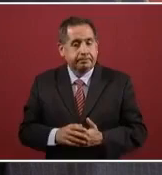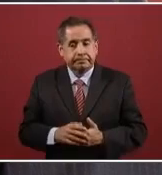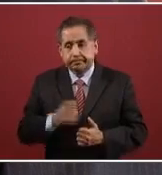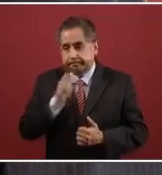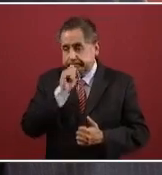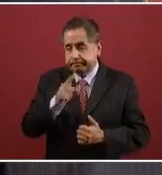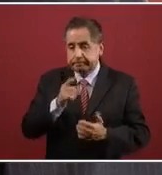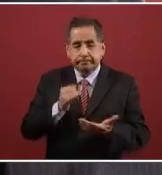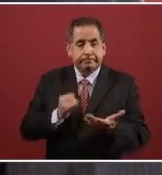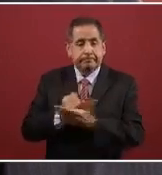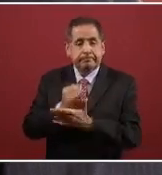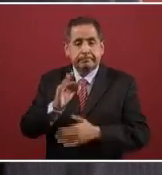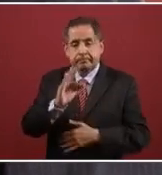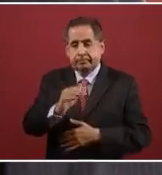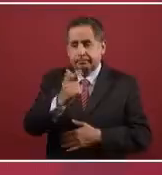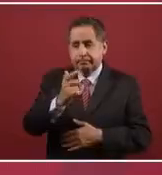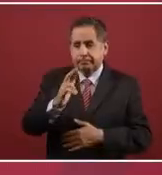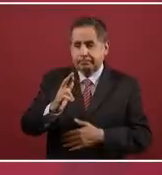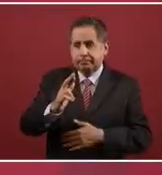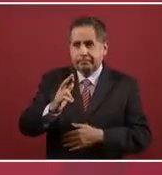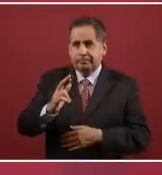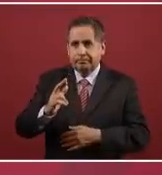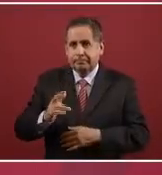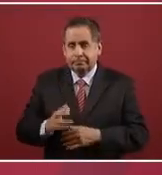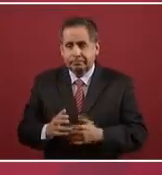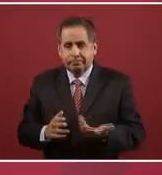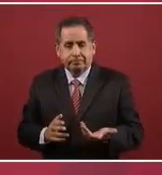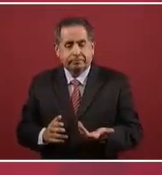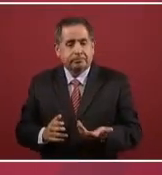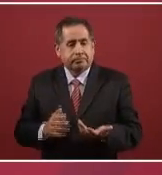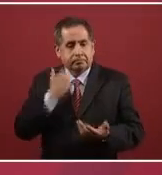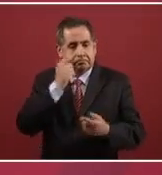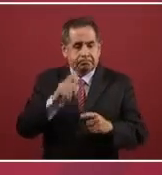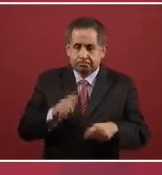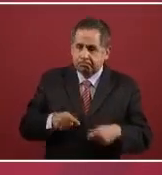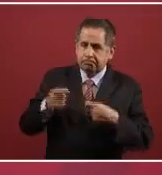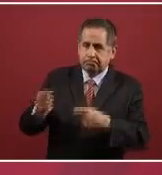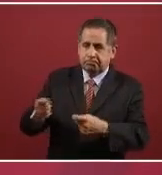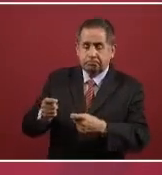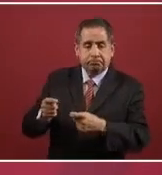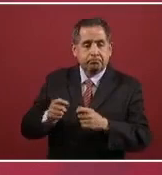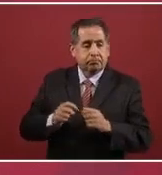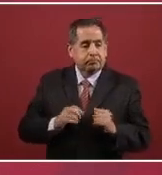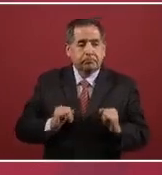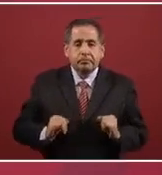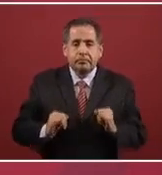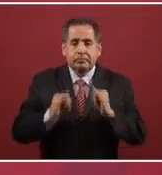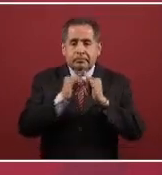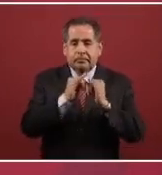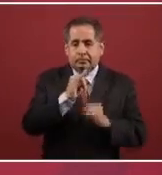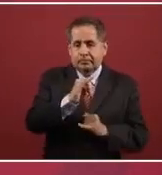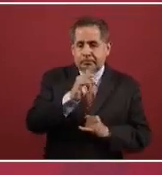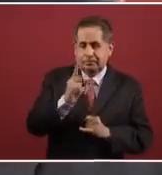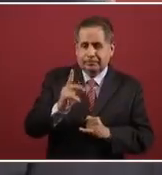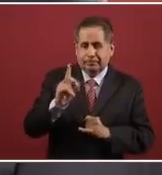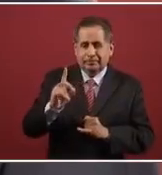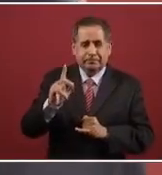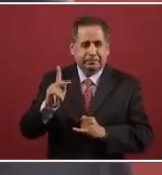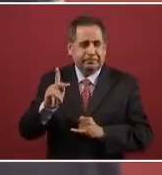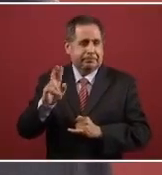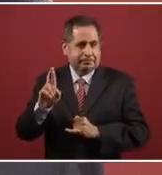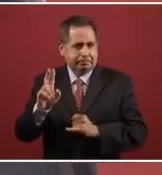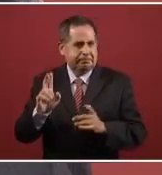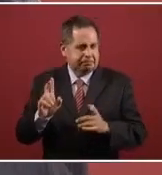por decisión de la Fiscalía, quieren entregar al Instituto para devolverle al pueblo lo robado